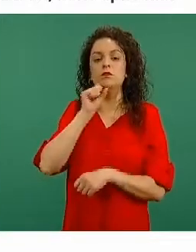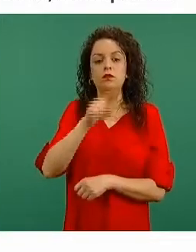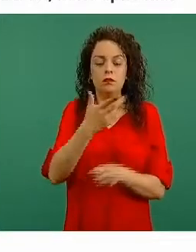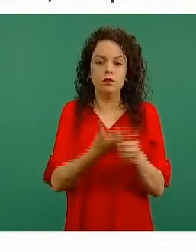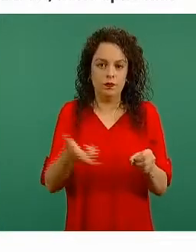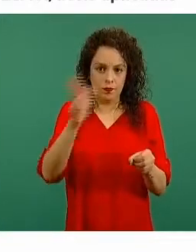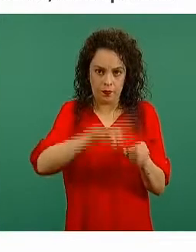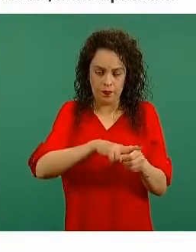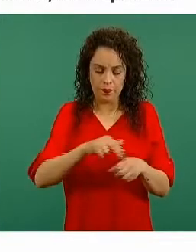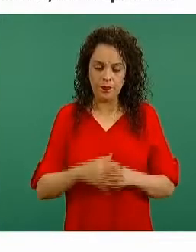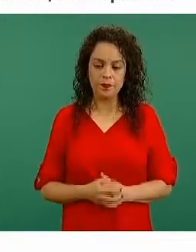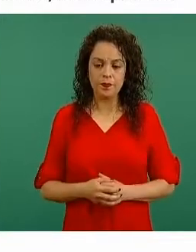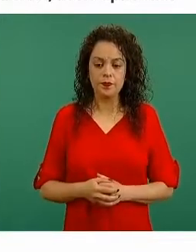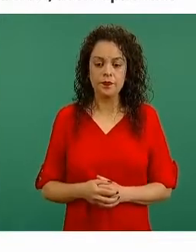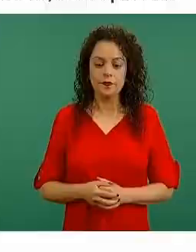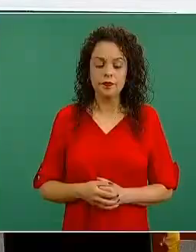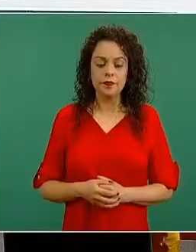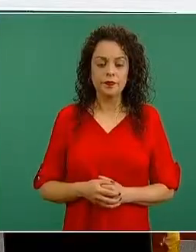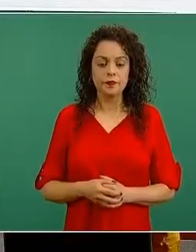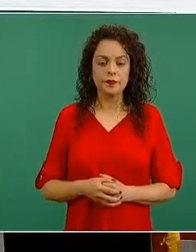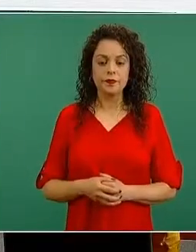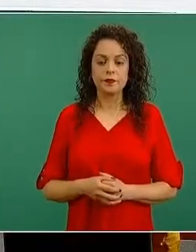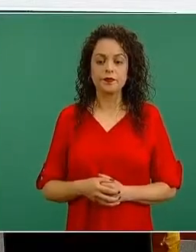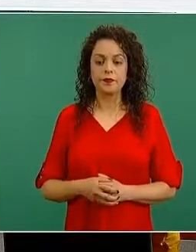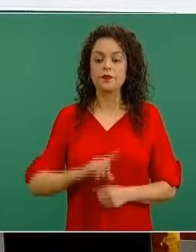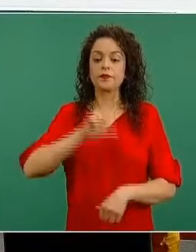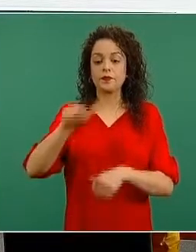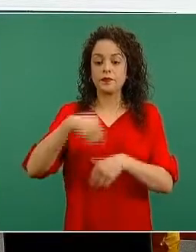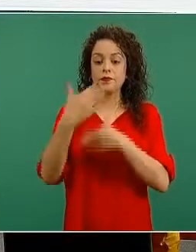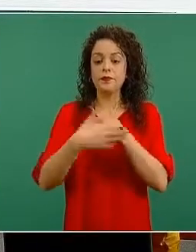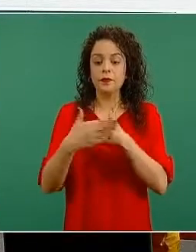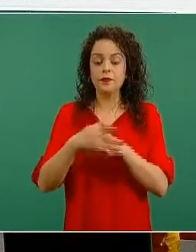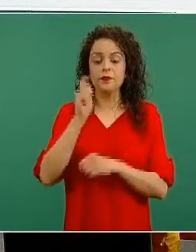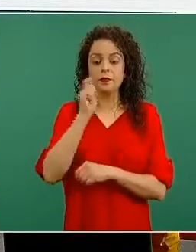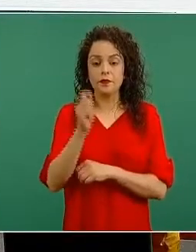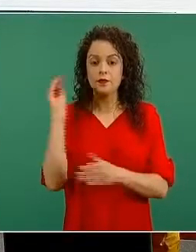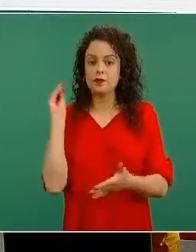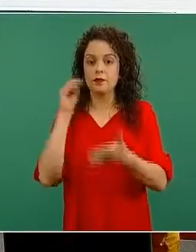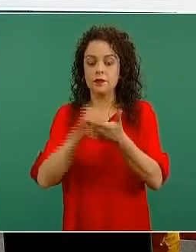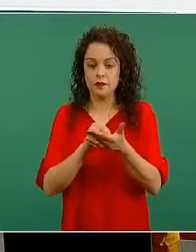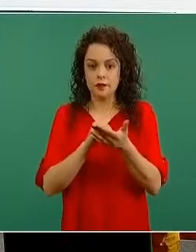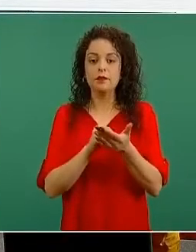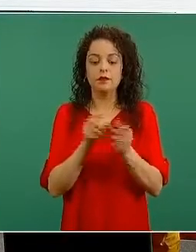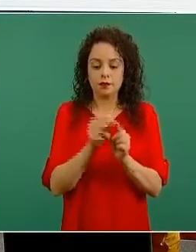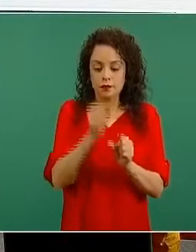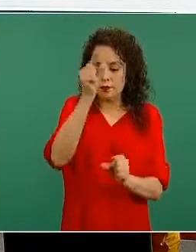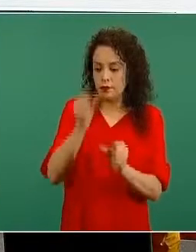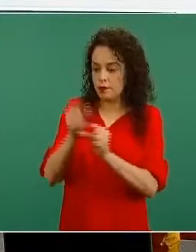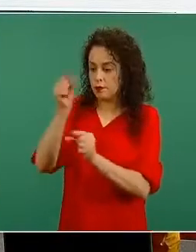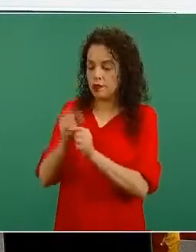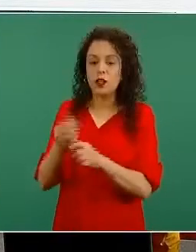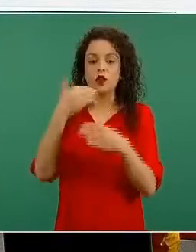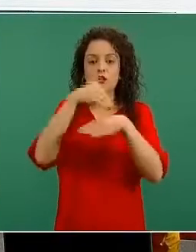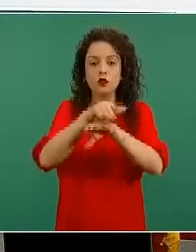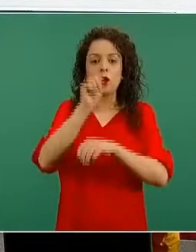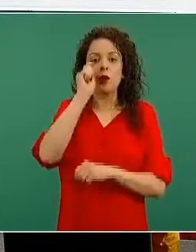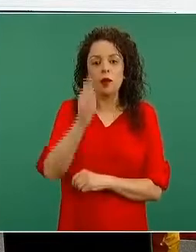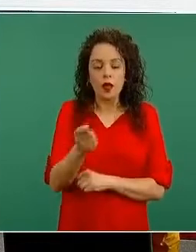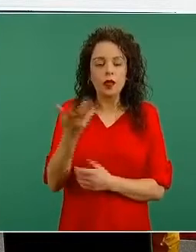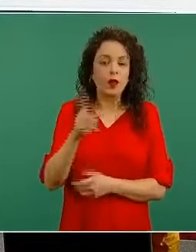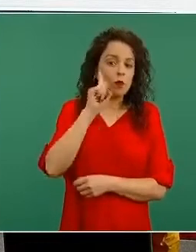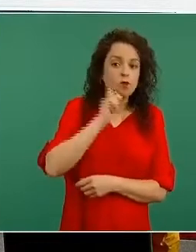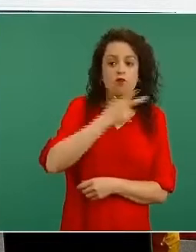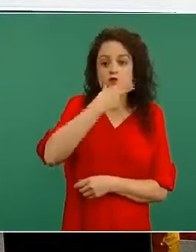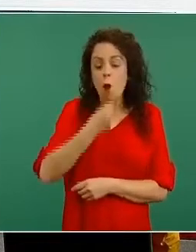clínicas. Vamos a estar incorporando una estadística también sobre sexo y edad de las personas vacunadas para